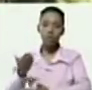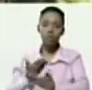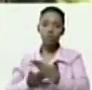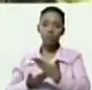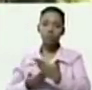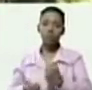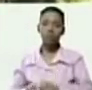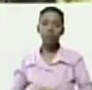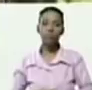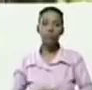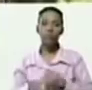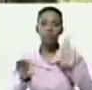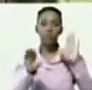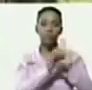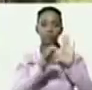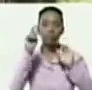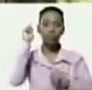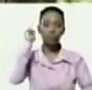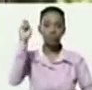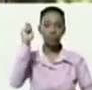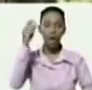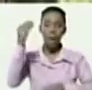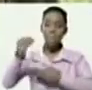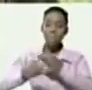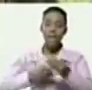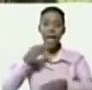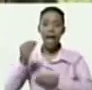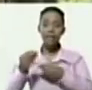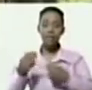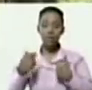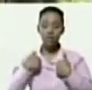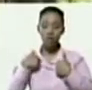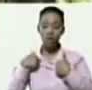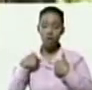La Constitución me hace inviolable.